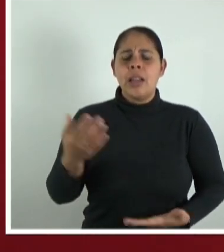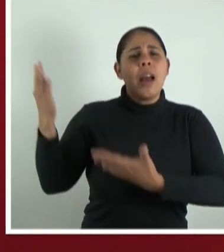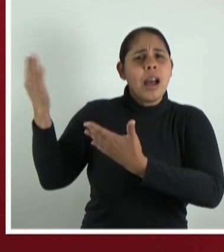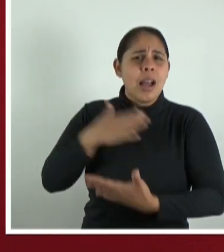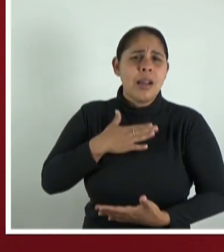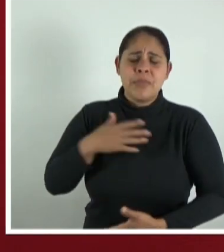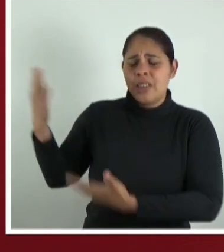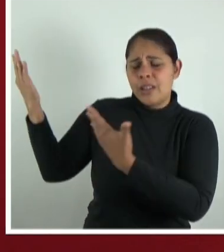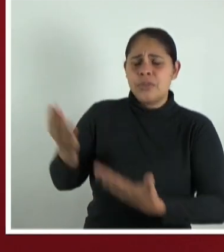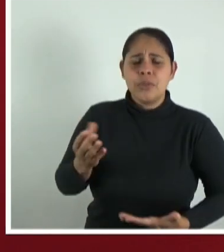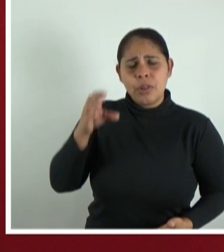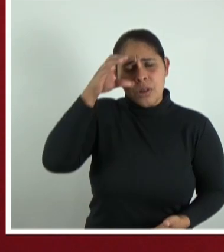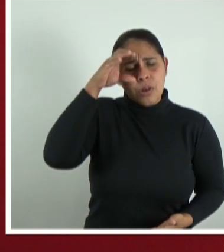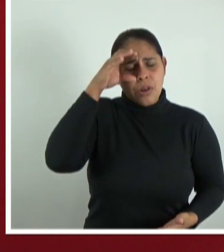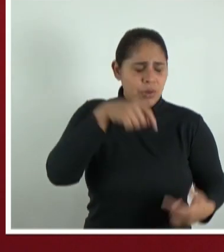decir lo que dice la Biblia.